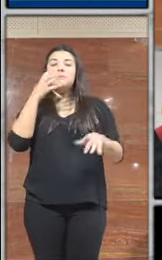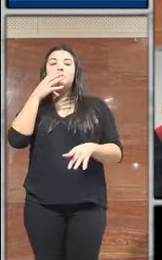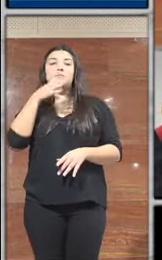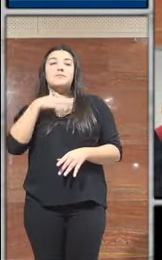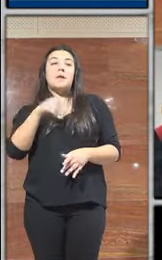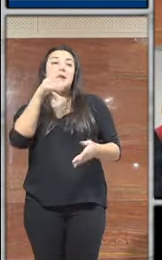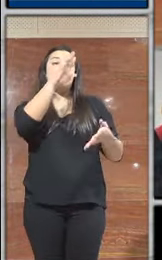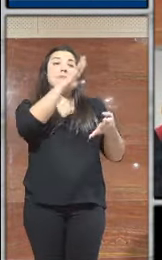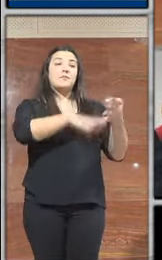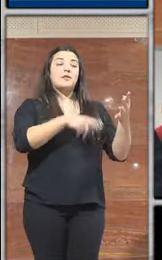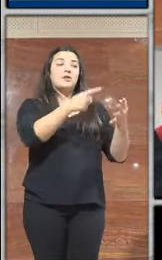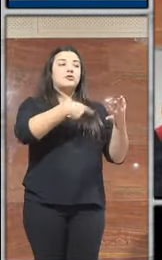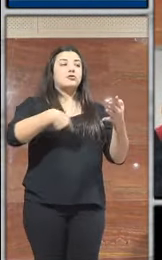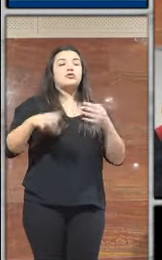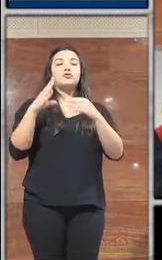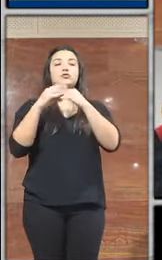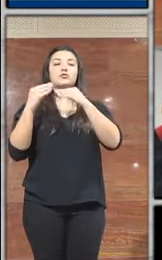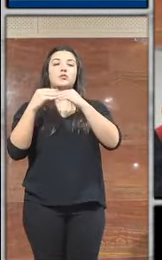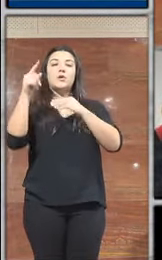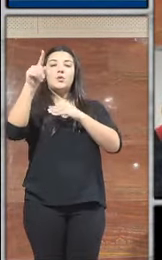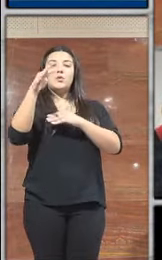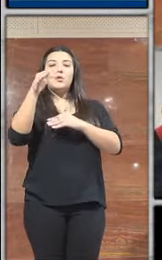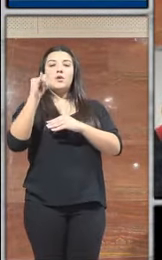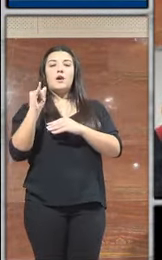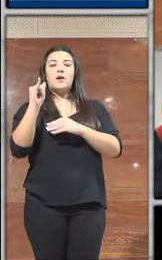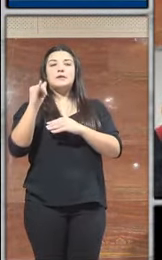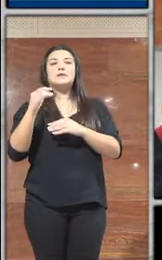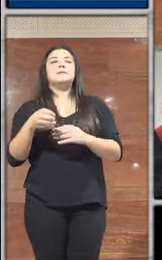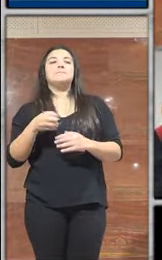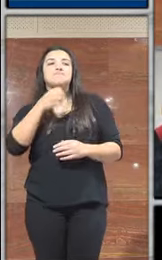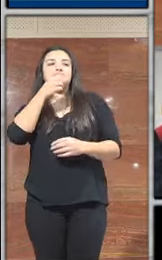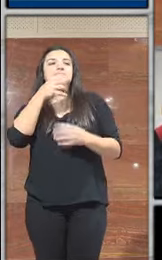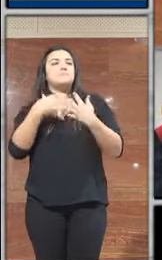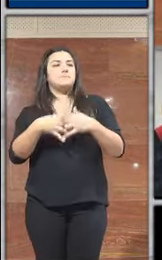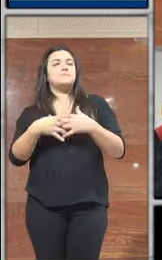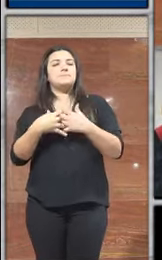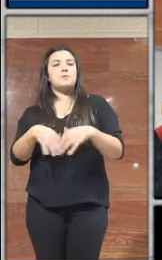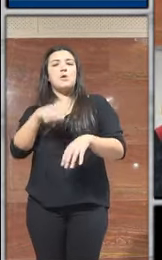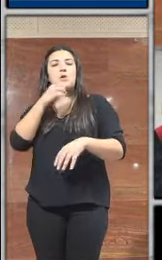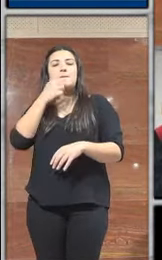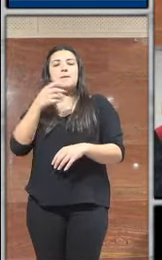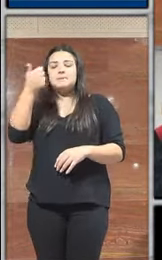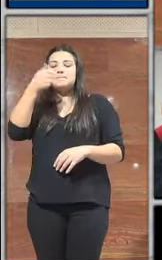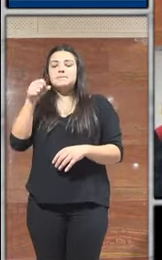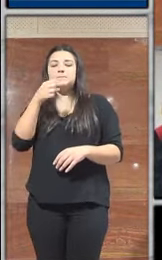tenemos algún usuario que le están funcionando y les va muy bien. Entonces,